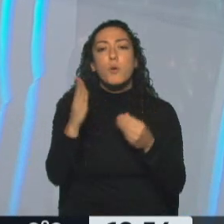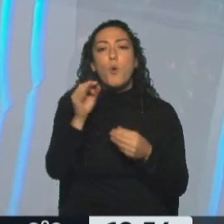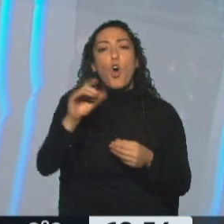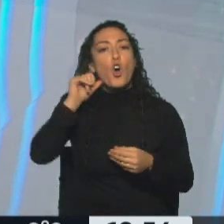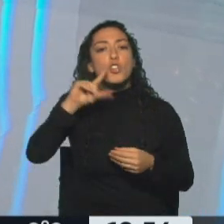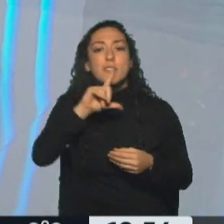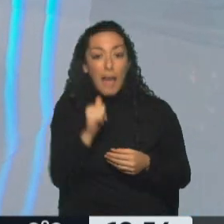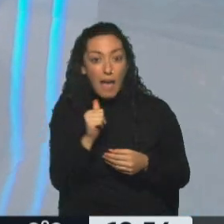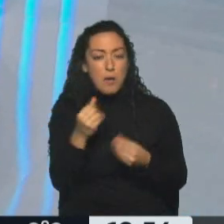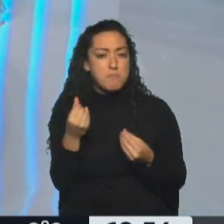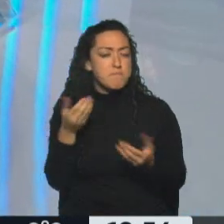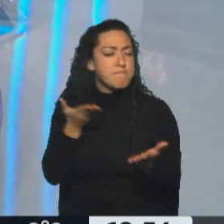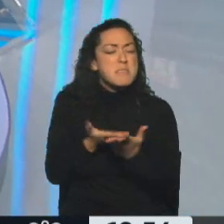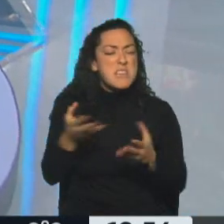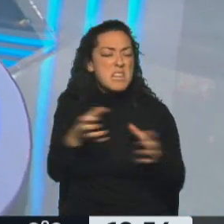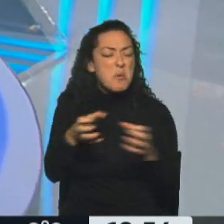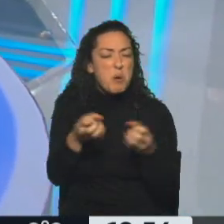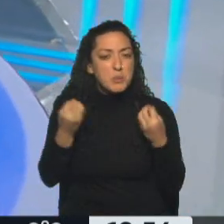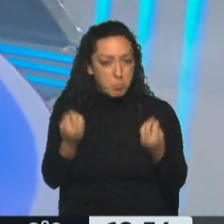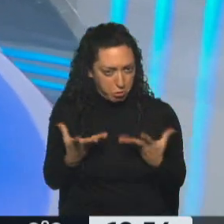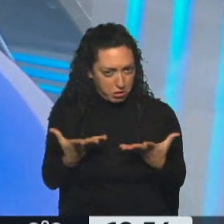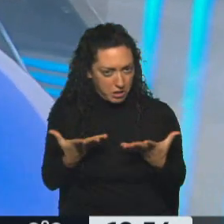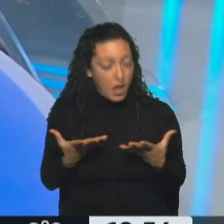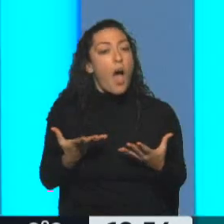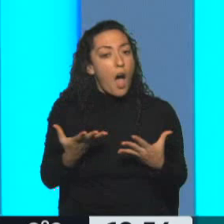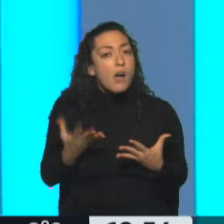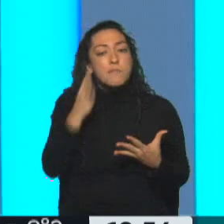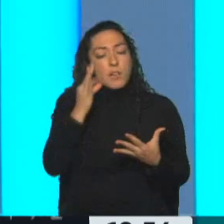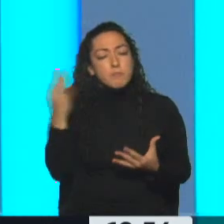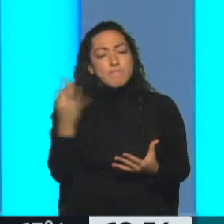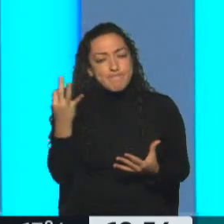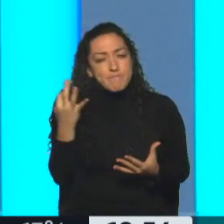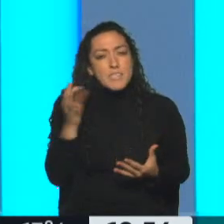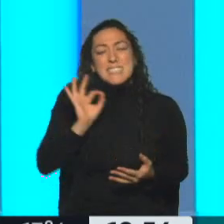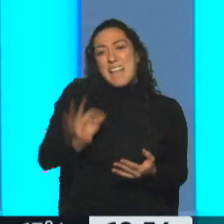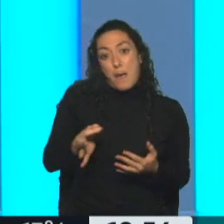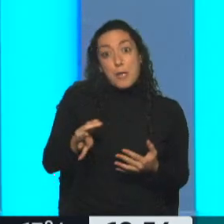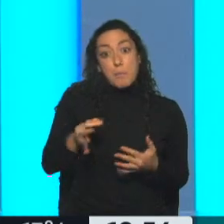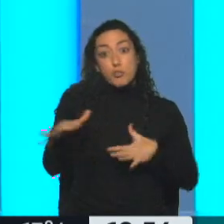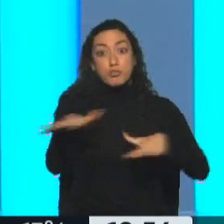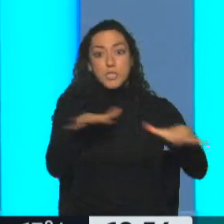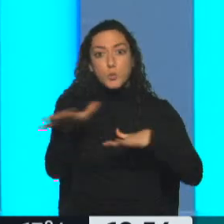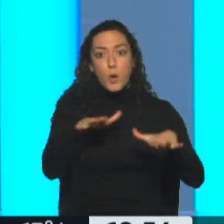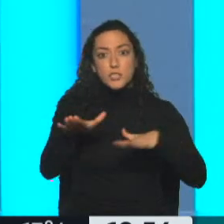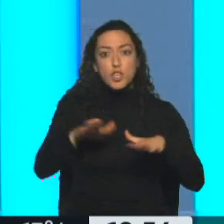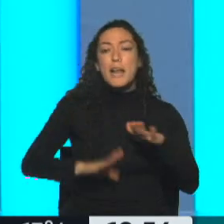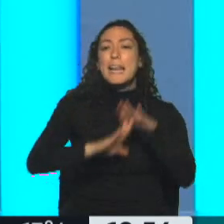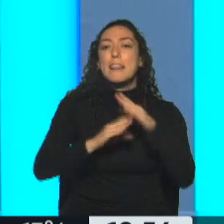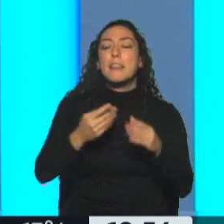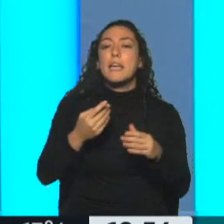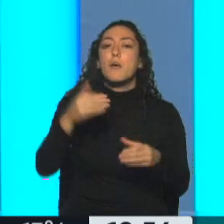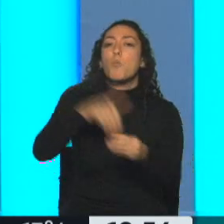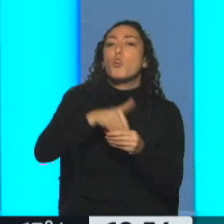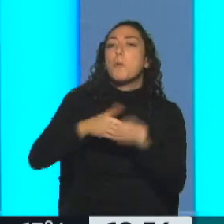les exige hacer un debate? Bueno, porque se dio una particularidad. Sabemos que en muchos casos quien va liderando las encuestas antes de